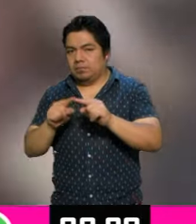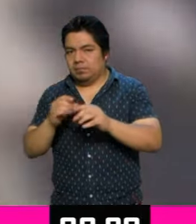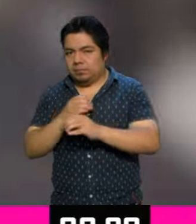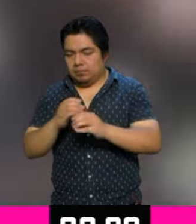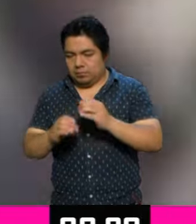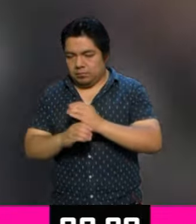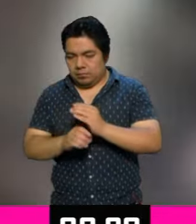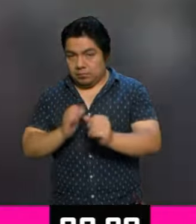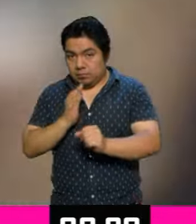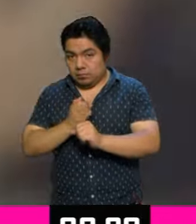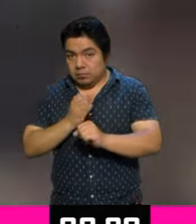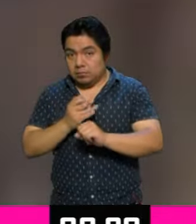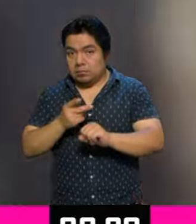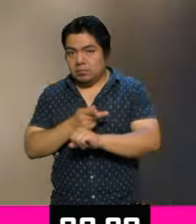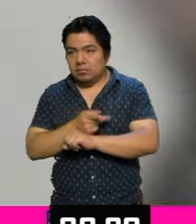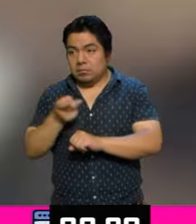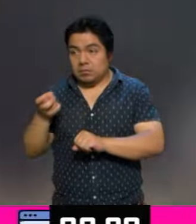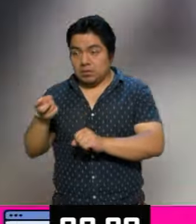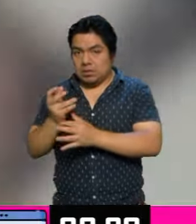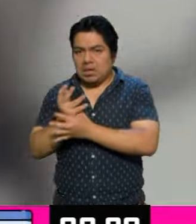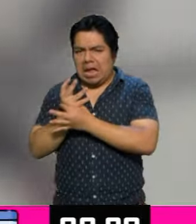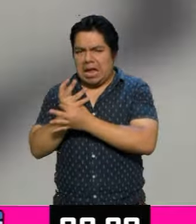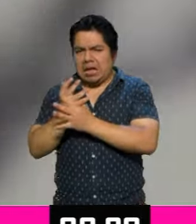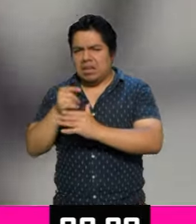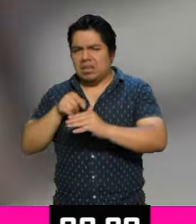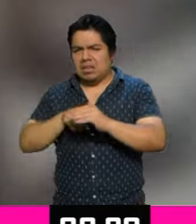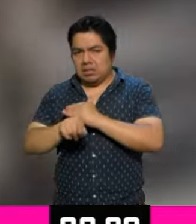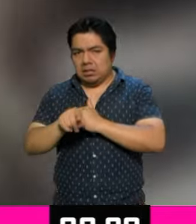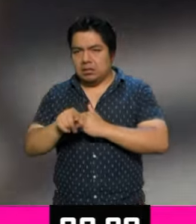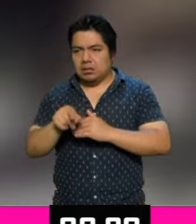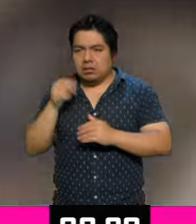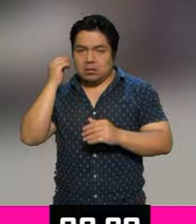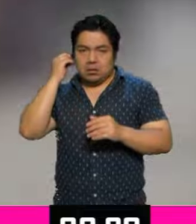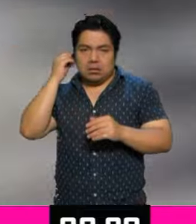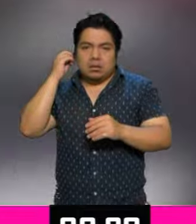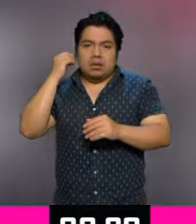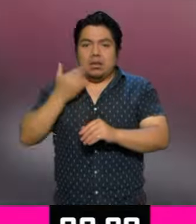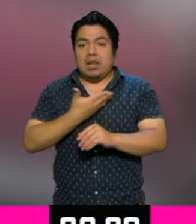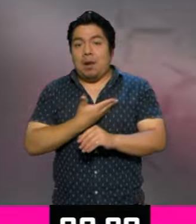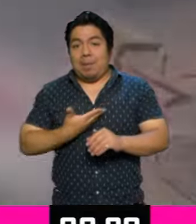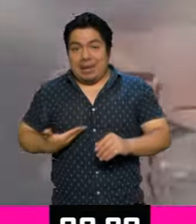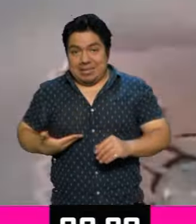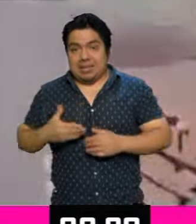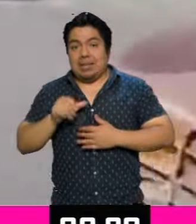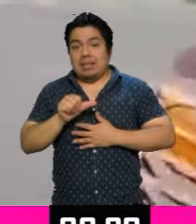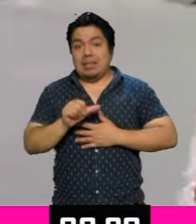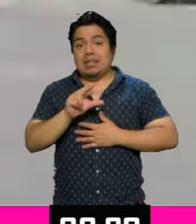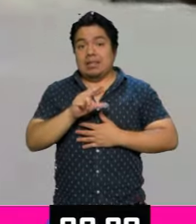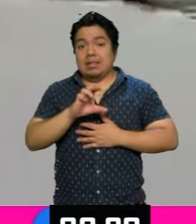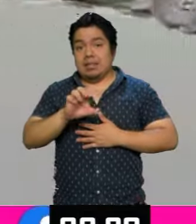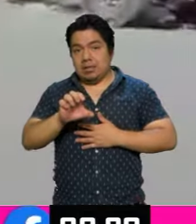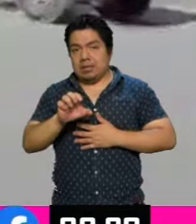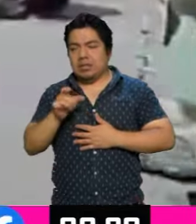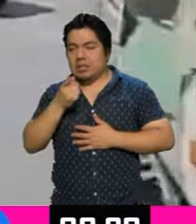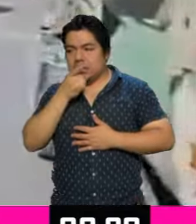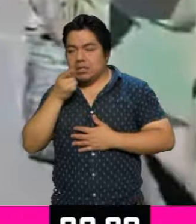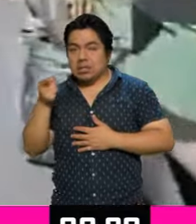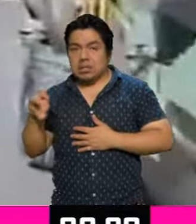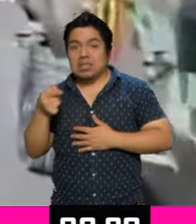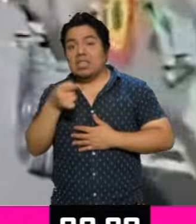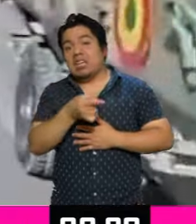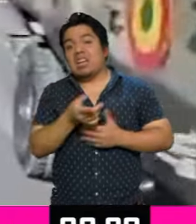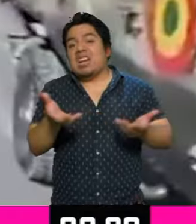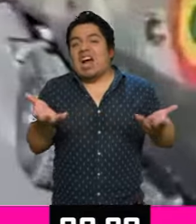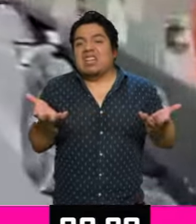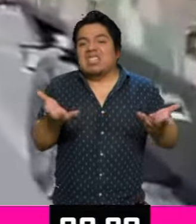ahora, y es que hace una declaración sugiriendo que es el presidente Arce el que lo mandó un poco a hacer lo que